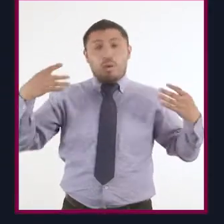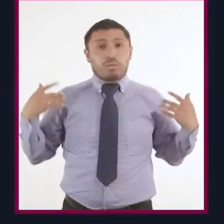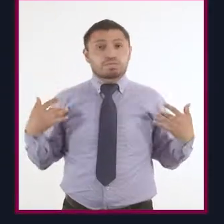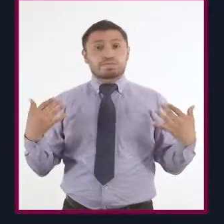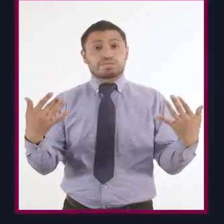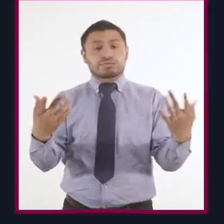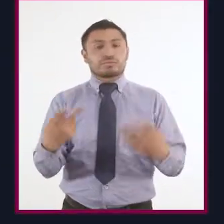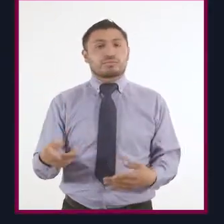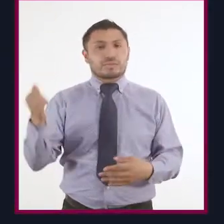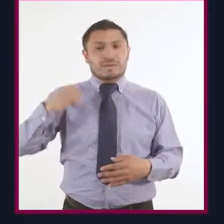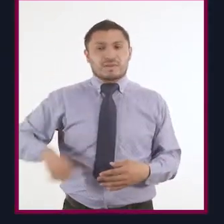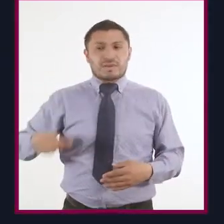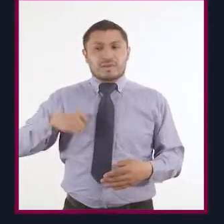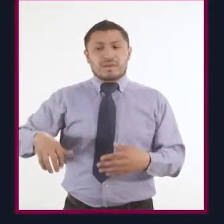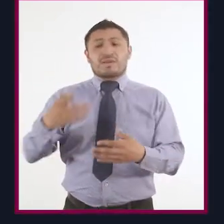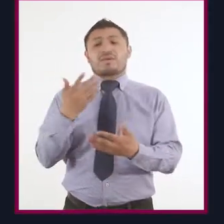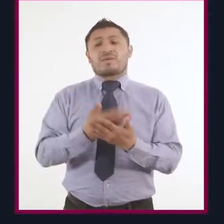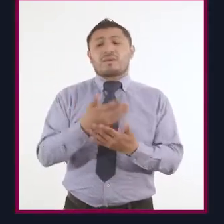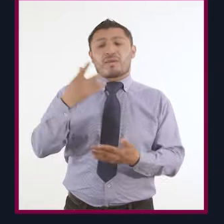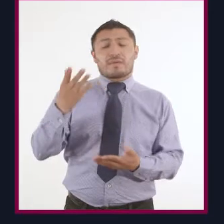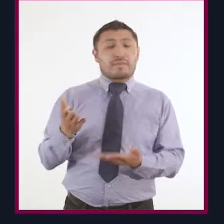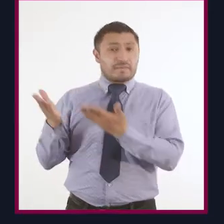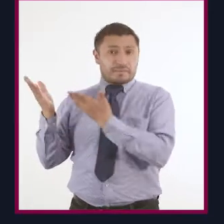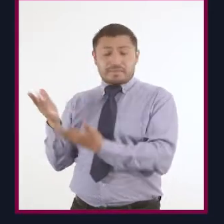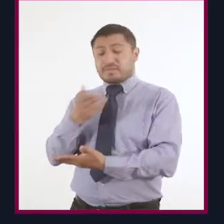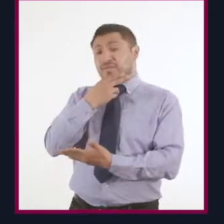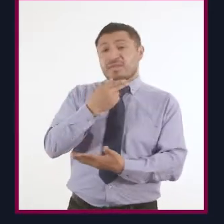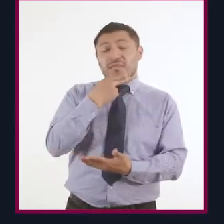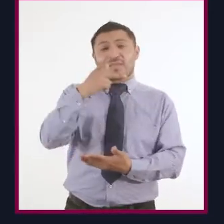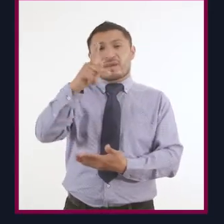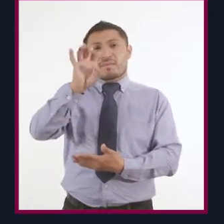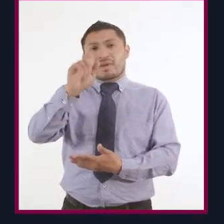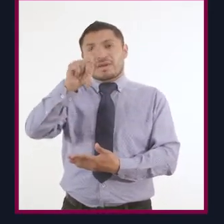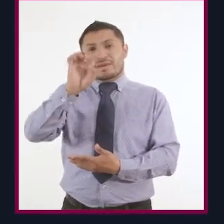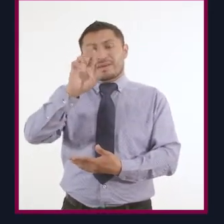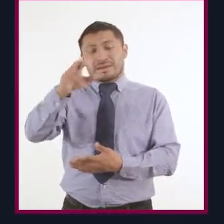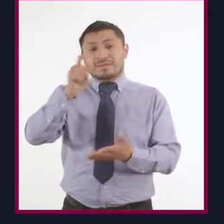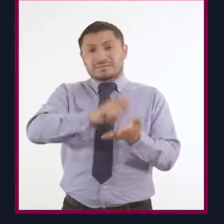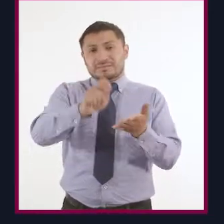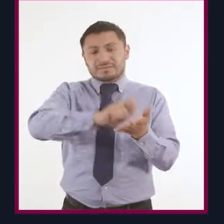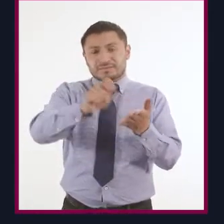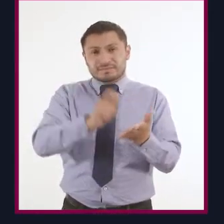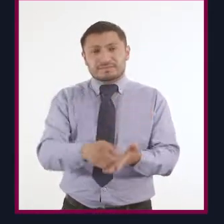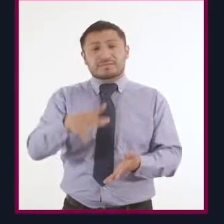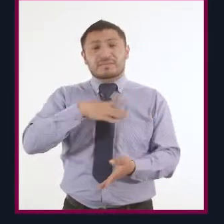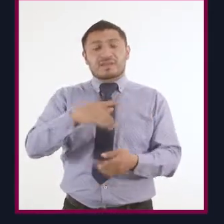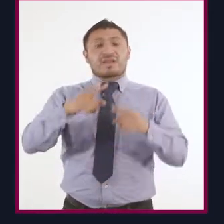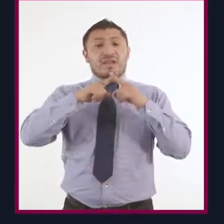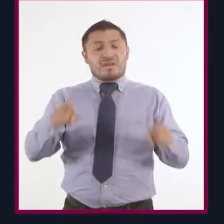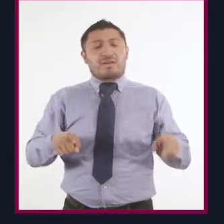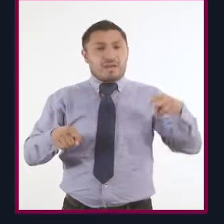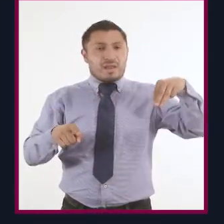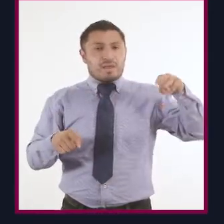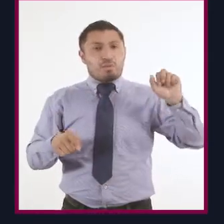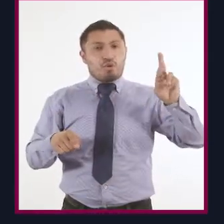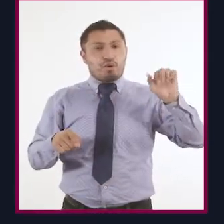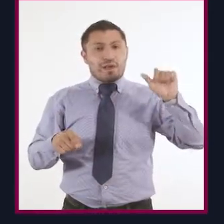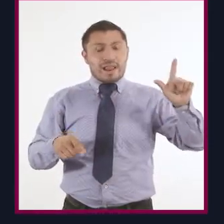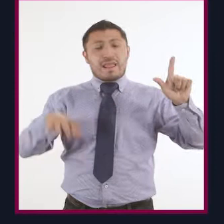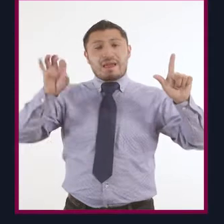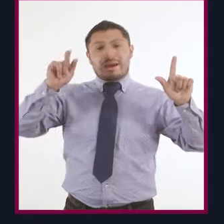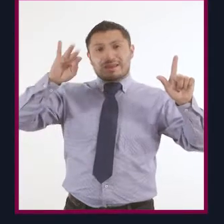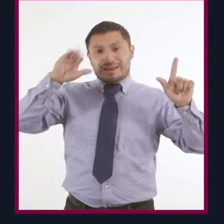el filósofo inglés Peter Friedrich Strawson escribió un ensayo en el que distinguió la moral de la ética, en